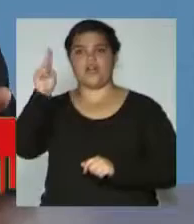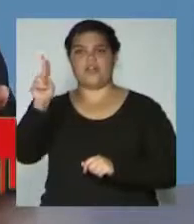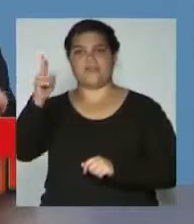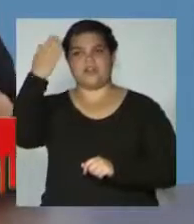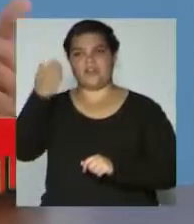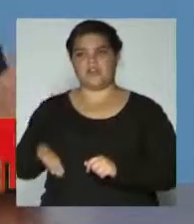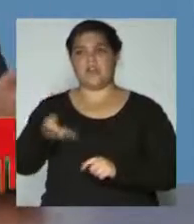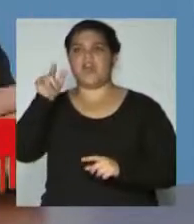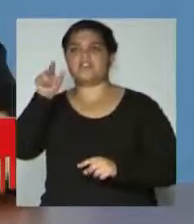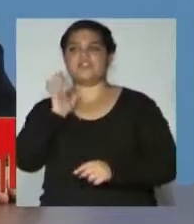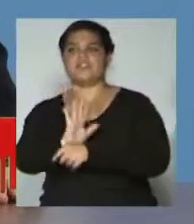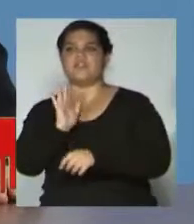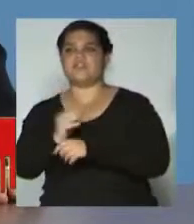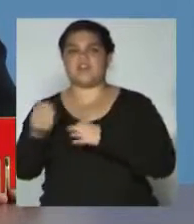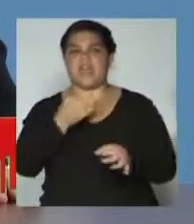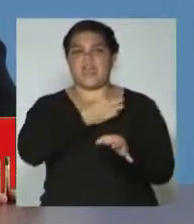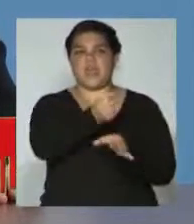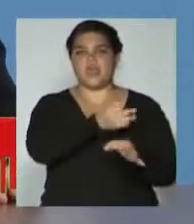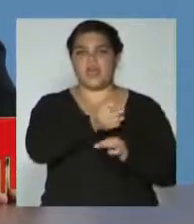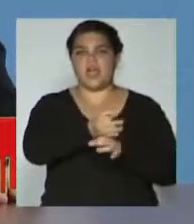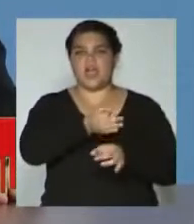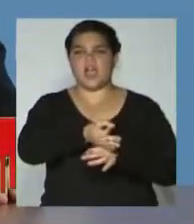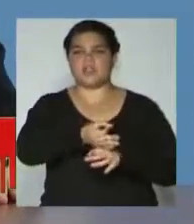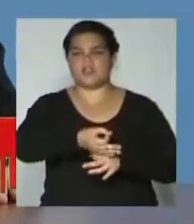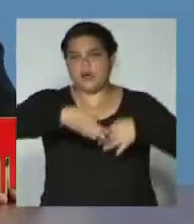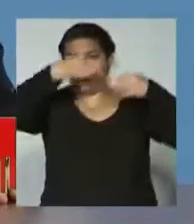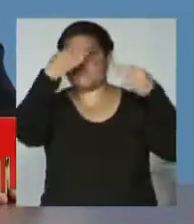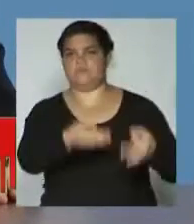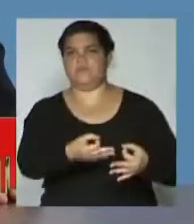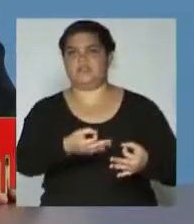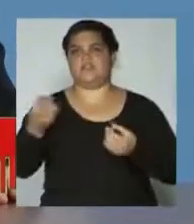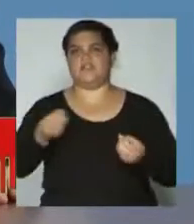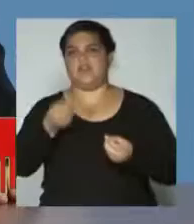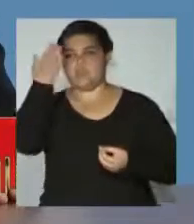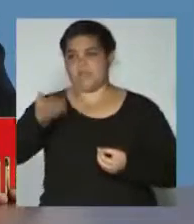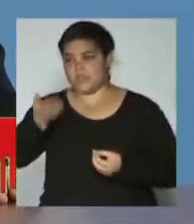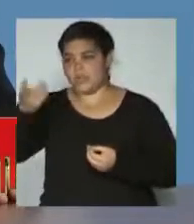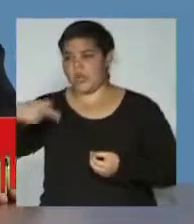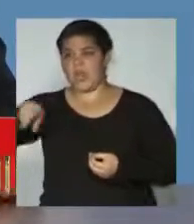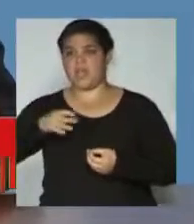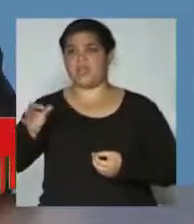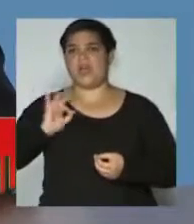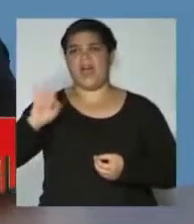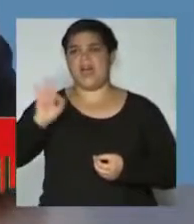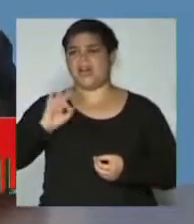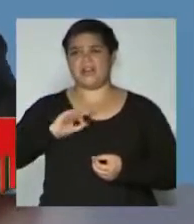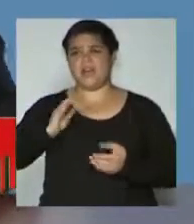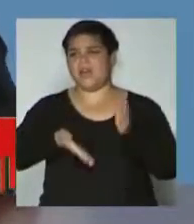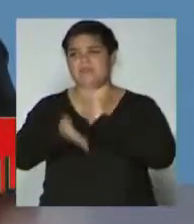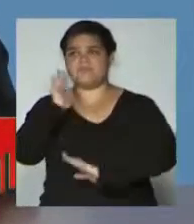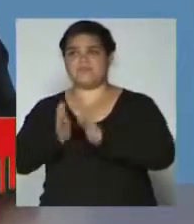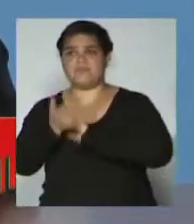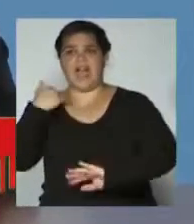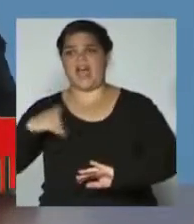calidad educativa, porque son, en definitiva, todos aquellos hombres que durante mucho tiempo se fueron de la Argentina, más aquellos